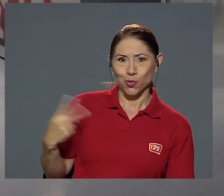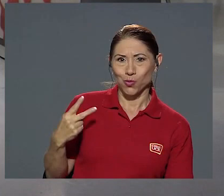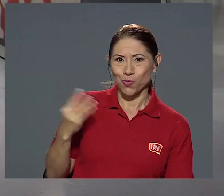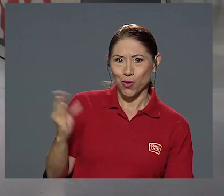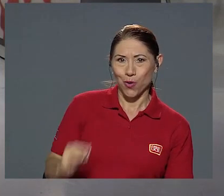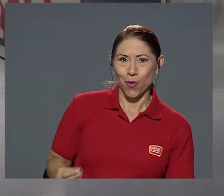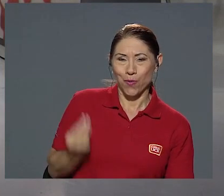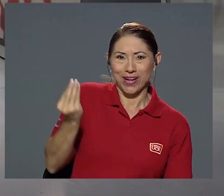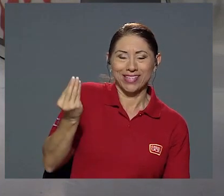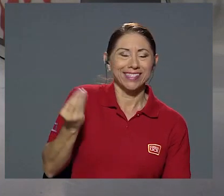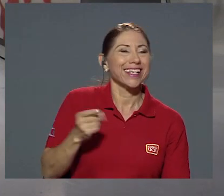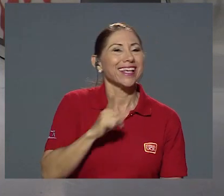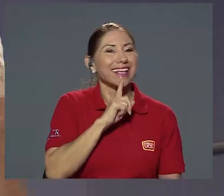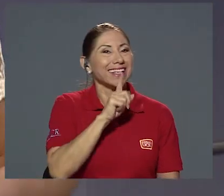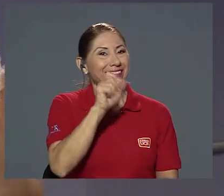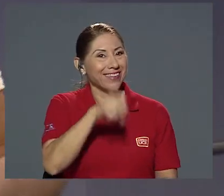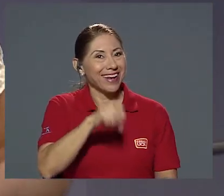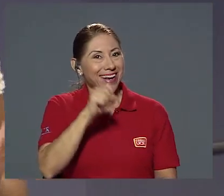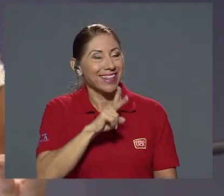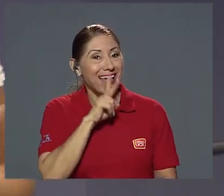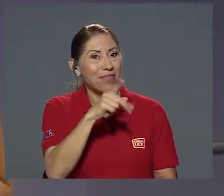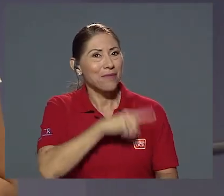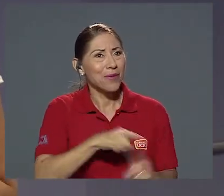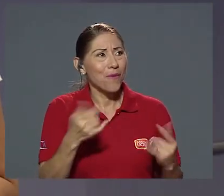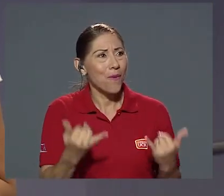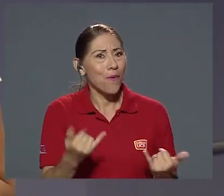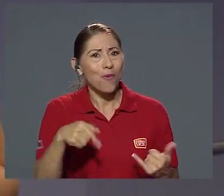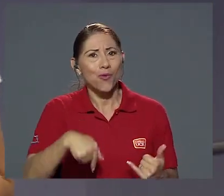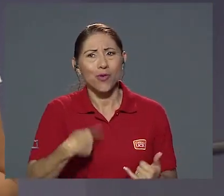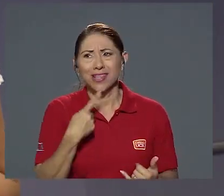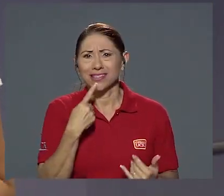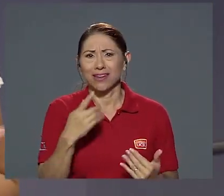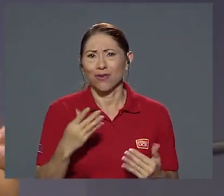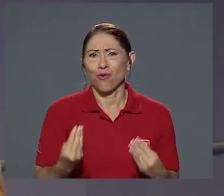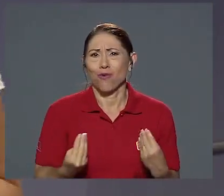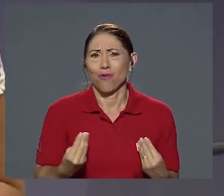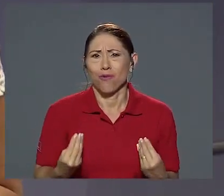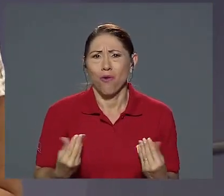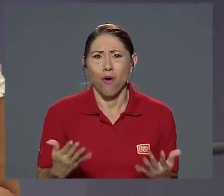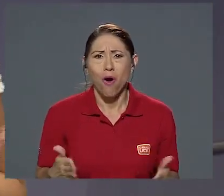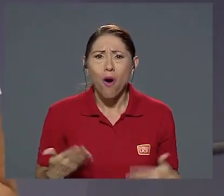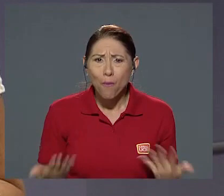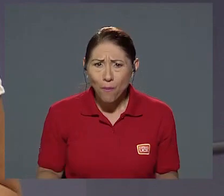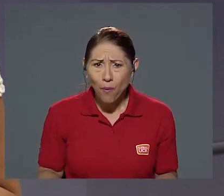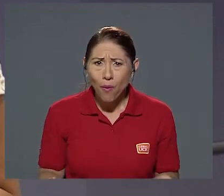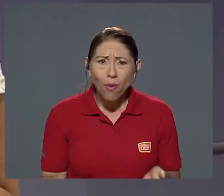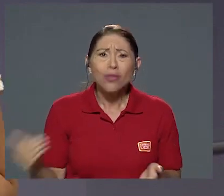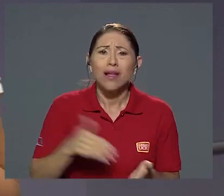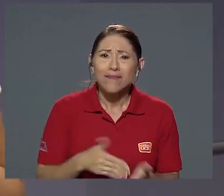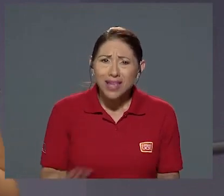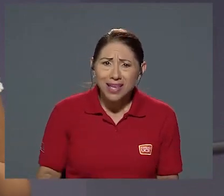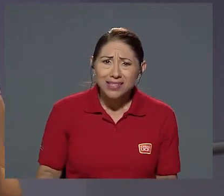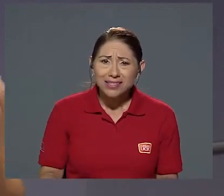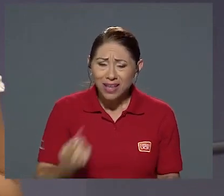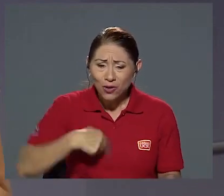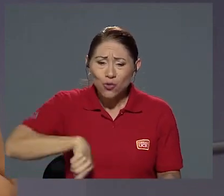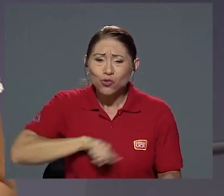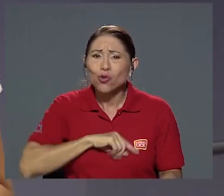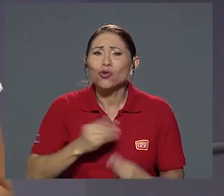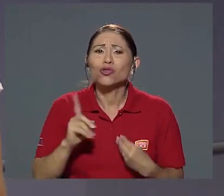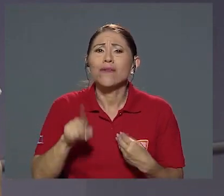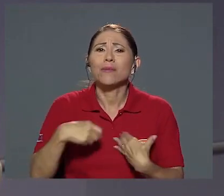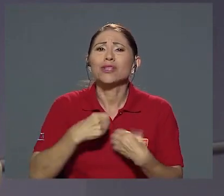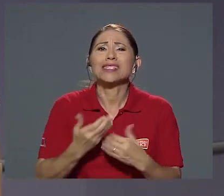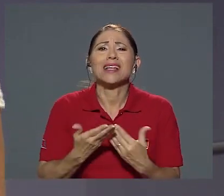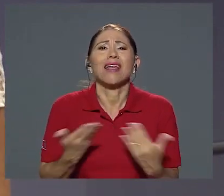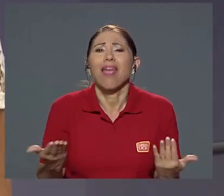Pero sí, ¿verdad? Cuando uno llega a espacios como este, uno dice, ¿cómo? O sea, otra vez, o sea, ¿qué tenemos que hacer para avanzar y